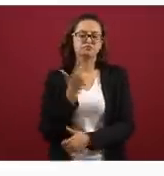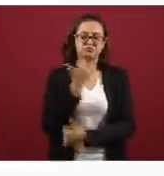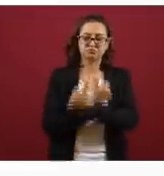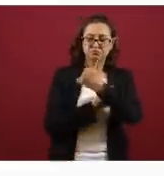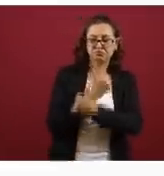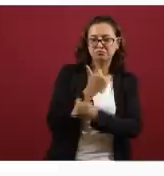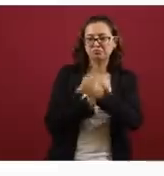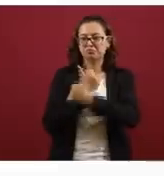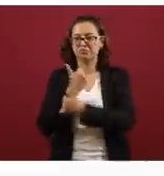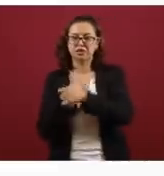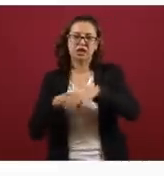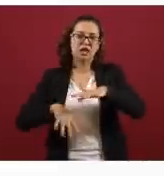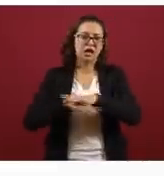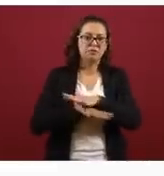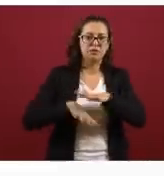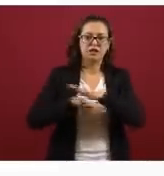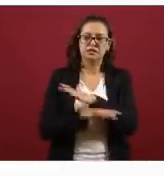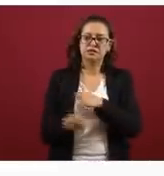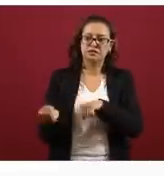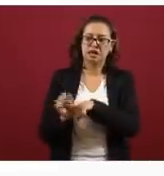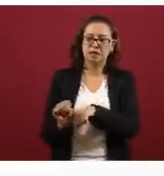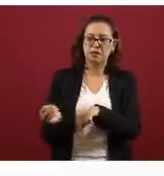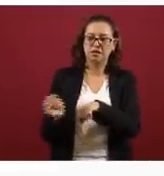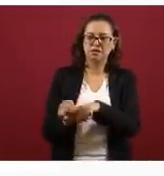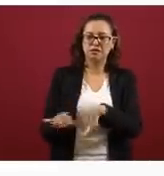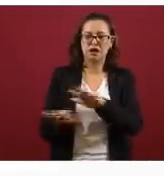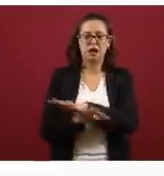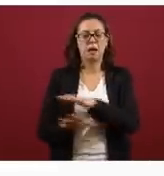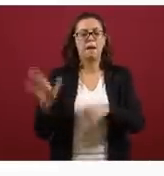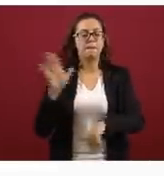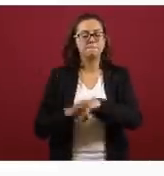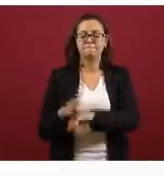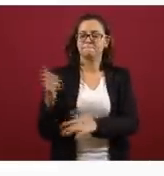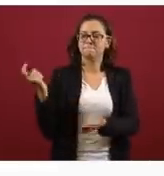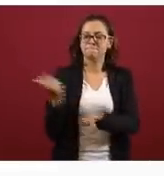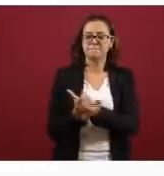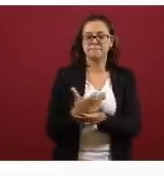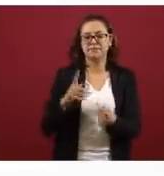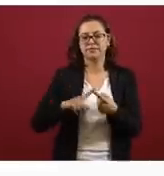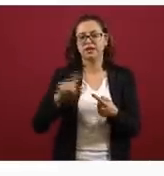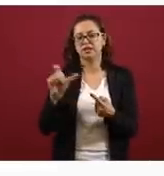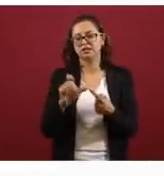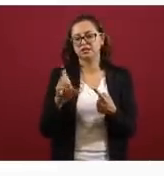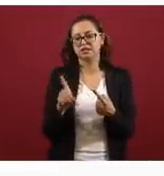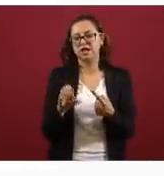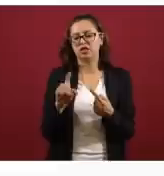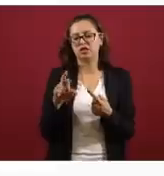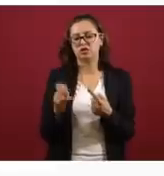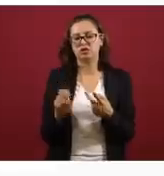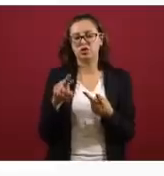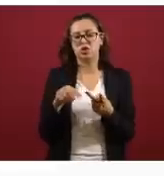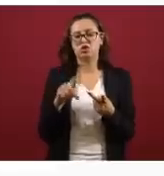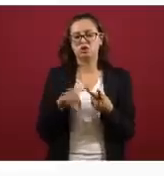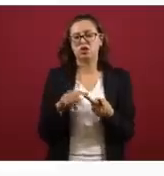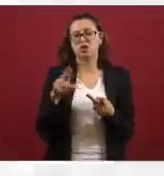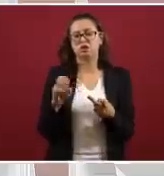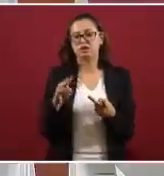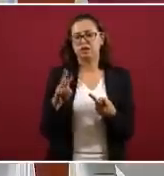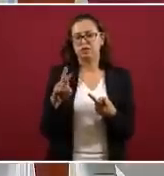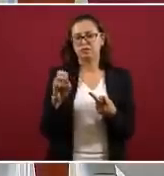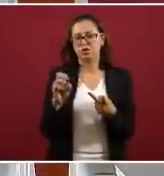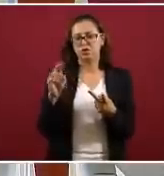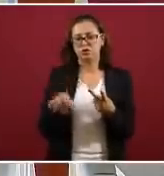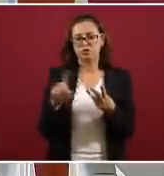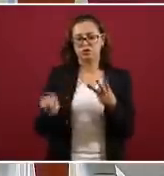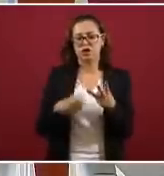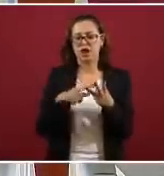mucho movimiento cada semana los cuatro más altos: Chevron, Redco, Arco y Shell.